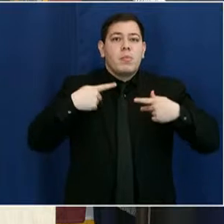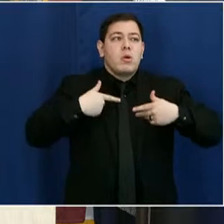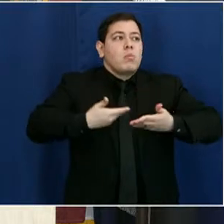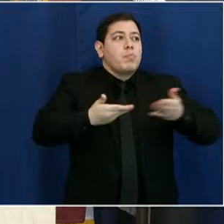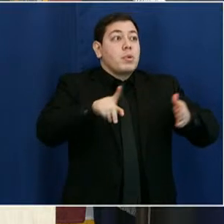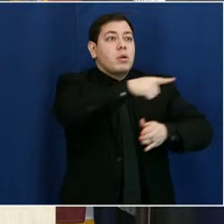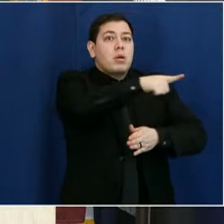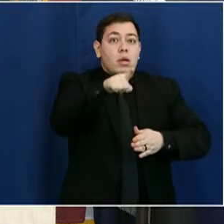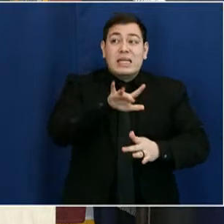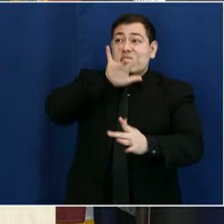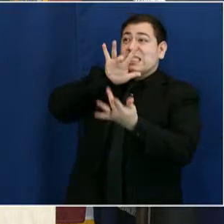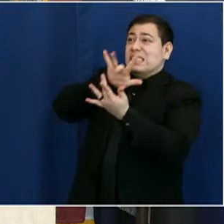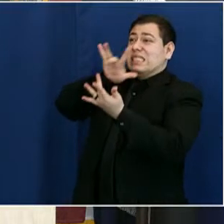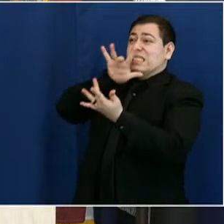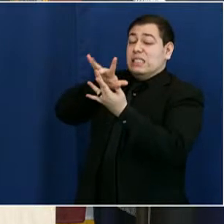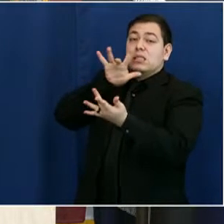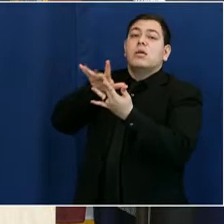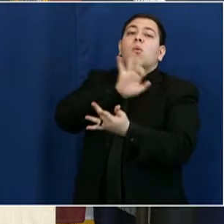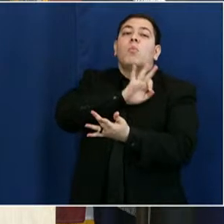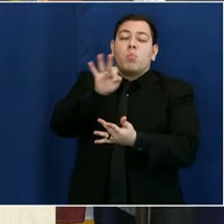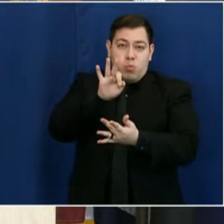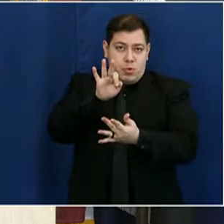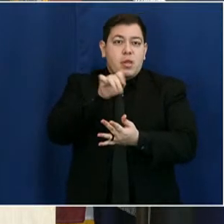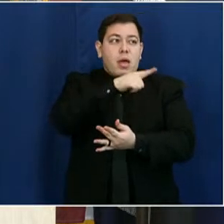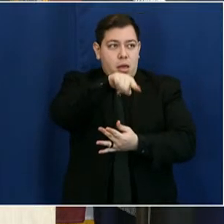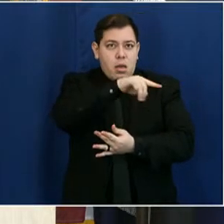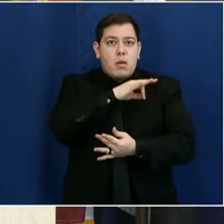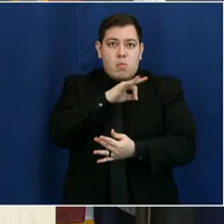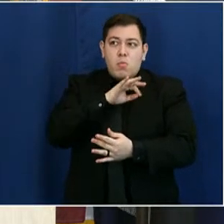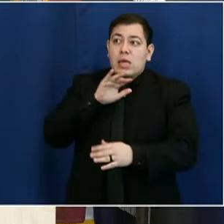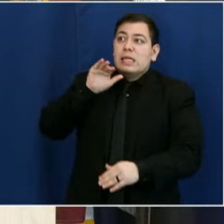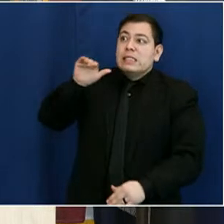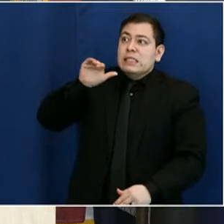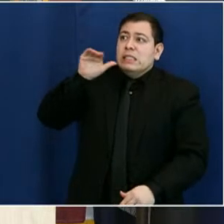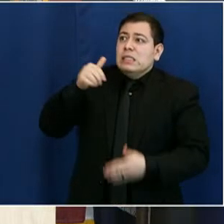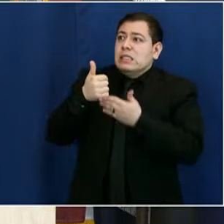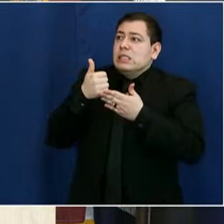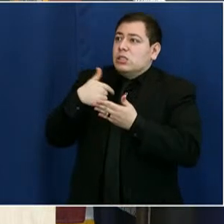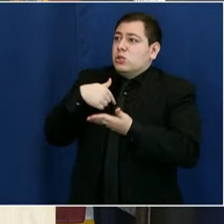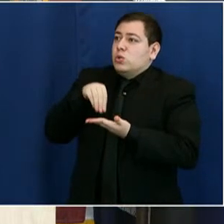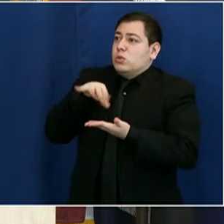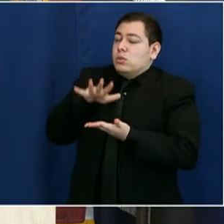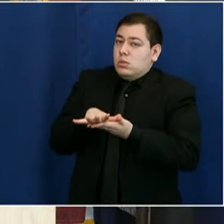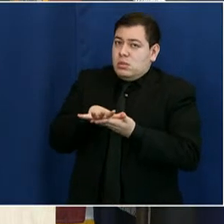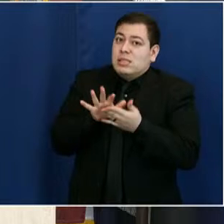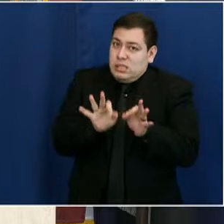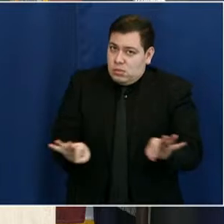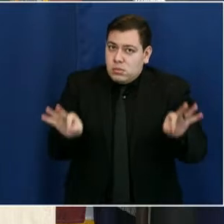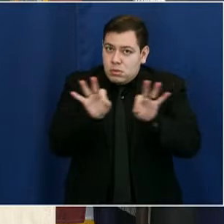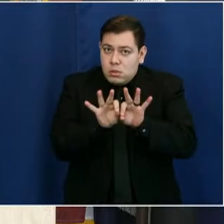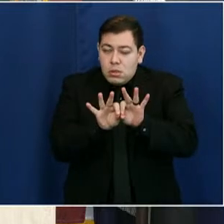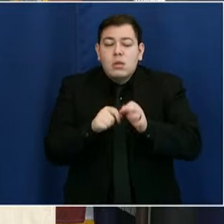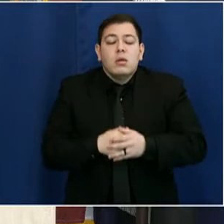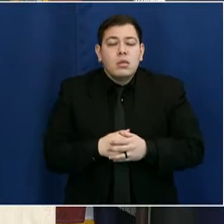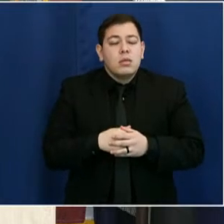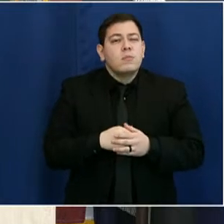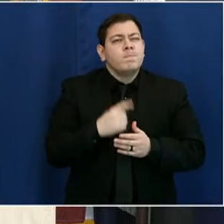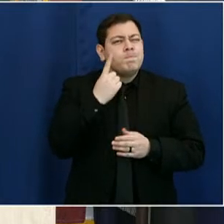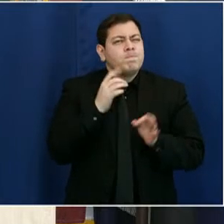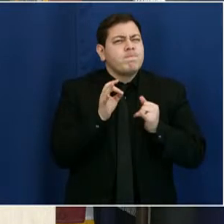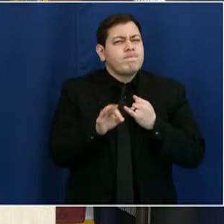Entonces, más que nada, también quiero mencionar que cuando las personas reciban